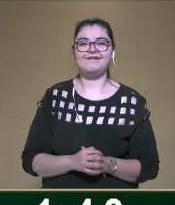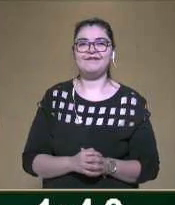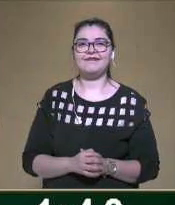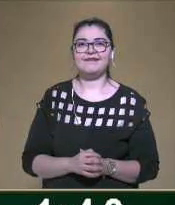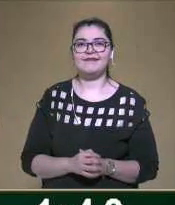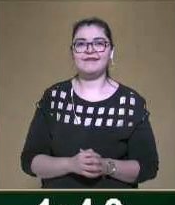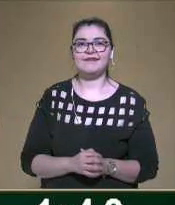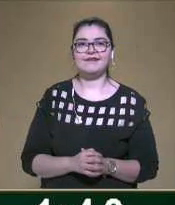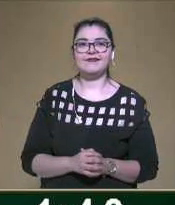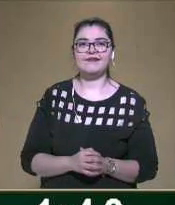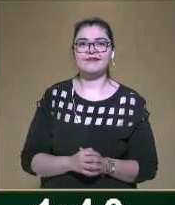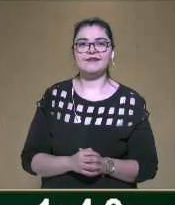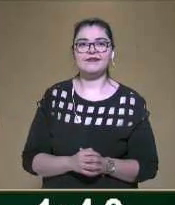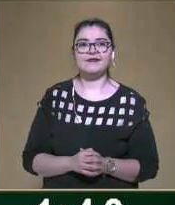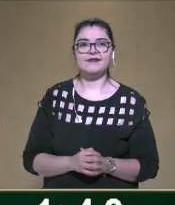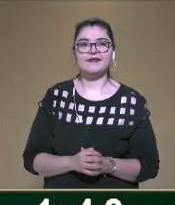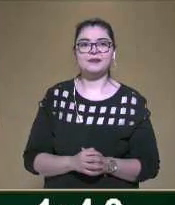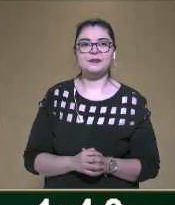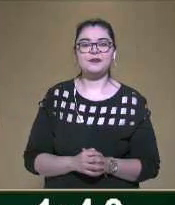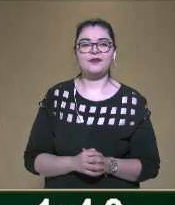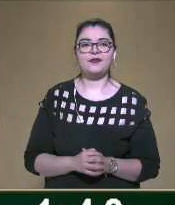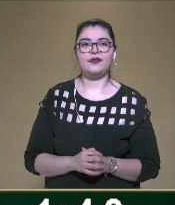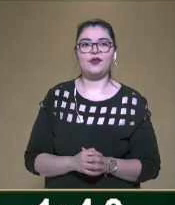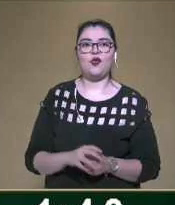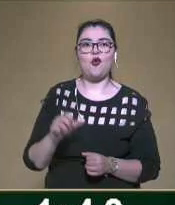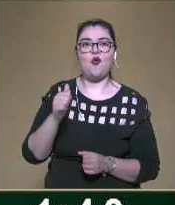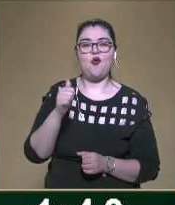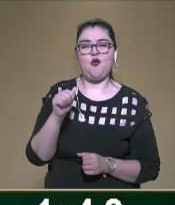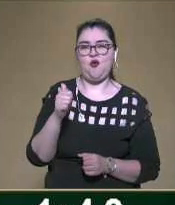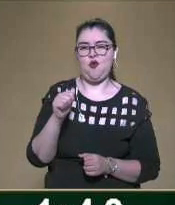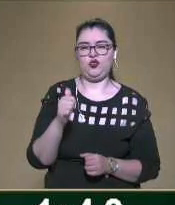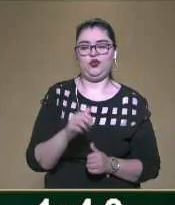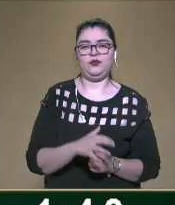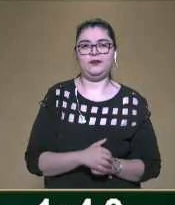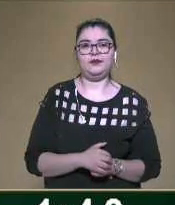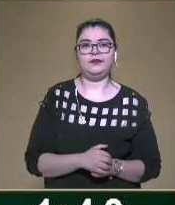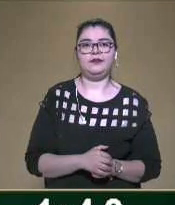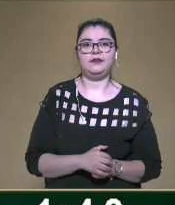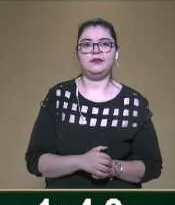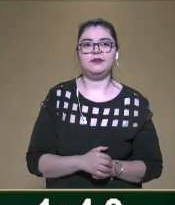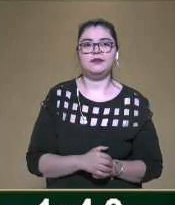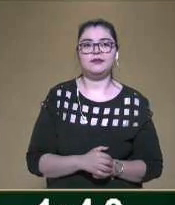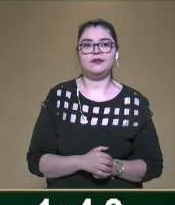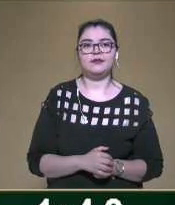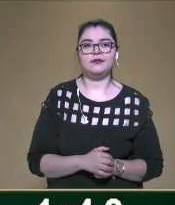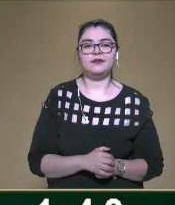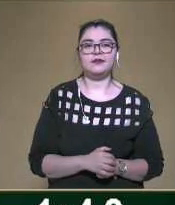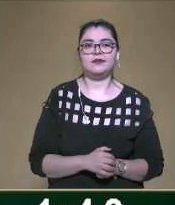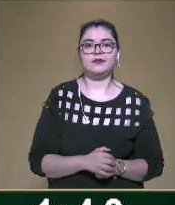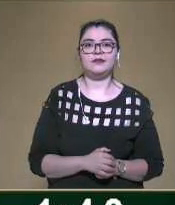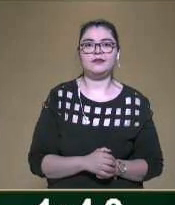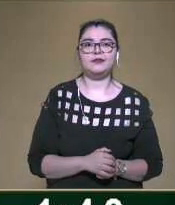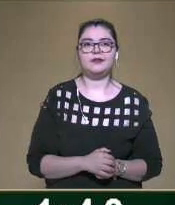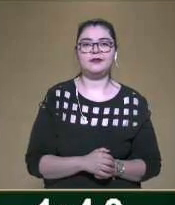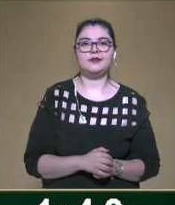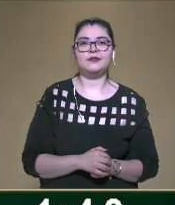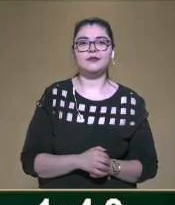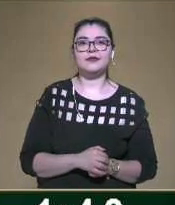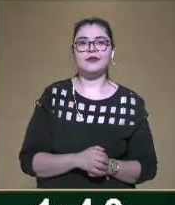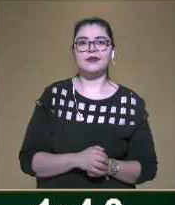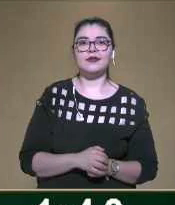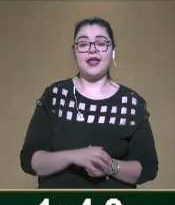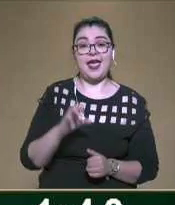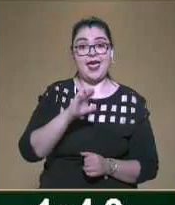Así es. Y hay otro municipio que también colinda al norte. ¿Verdad? Es el municipio, mi municipio de...